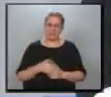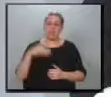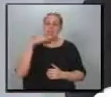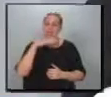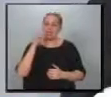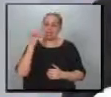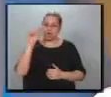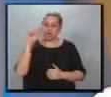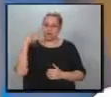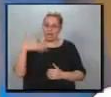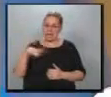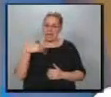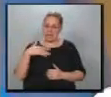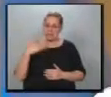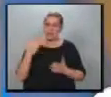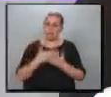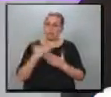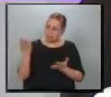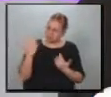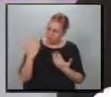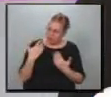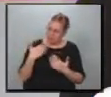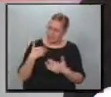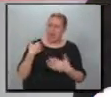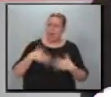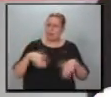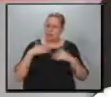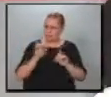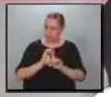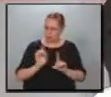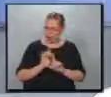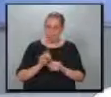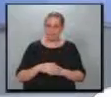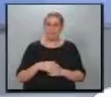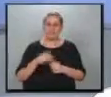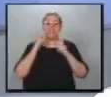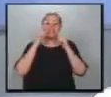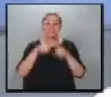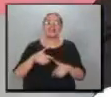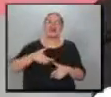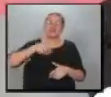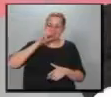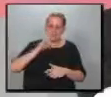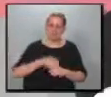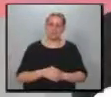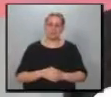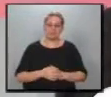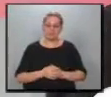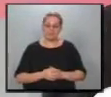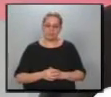acá el productor, así no tiene tanto apuro, lo tranquilizamos. Una copita de por le damos ahí una dosis.